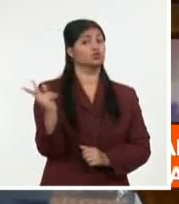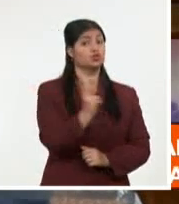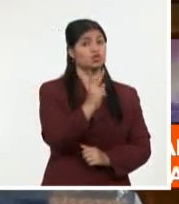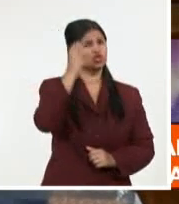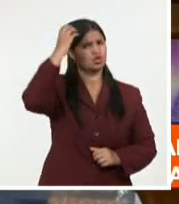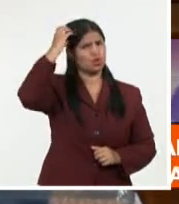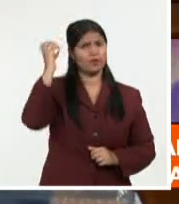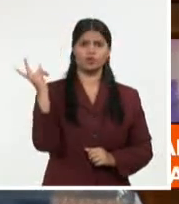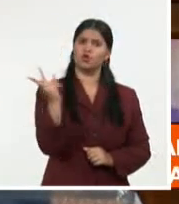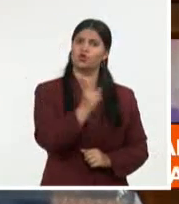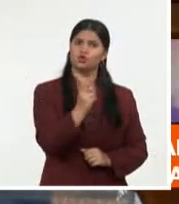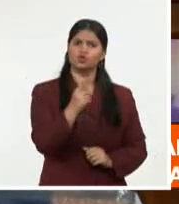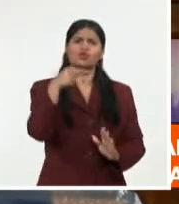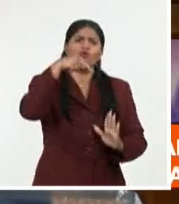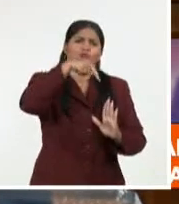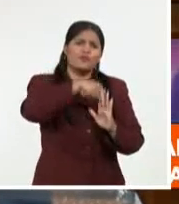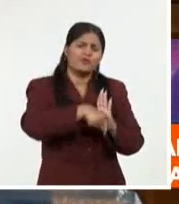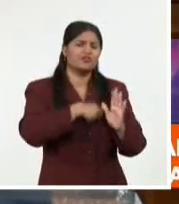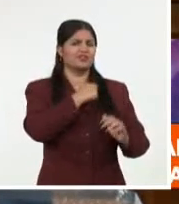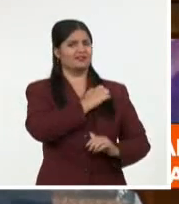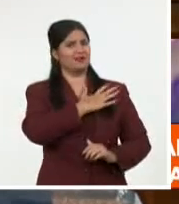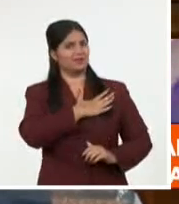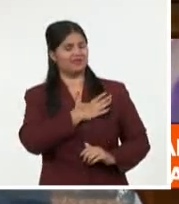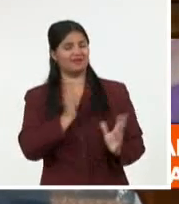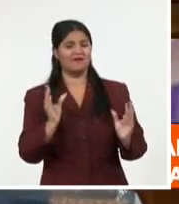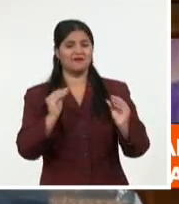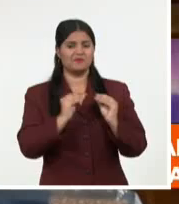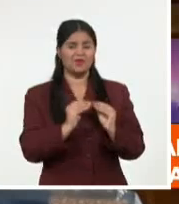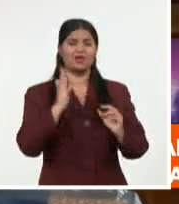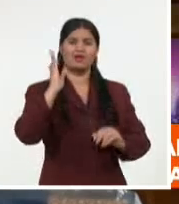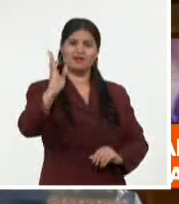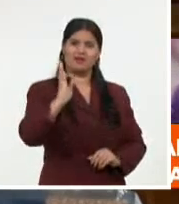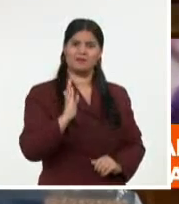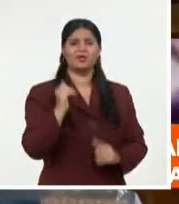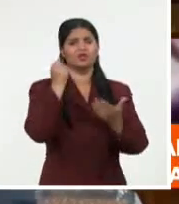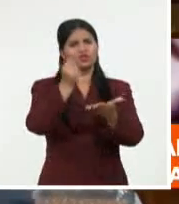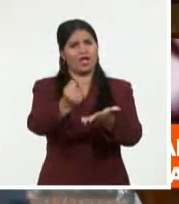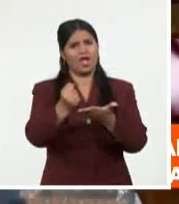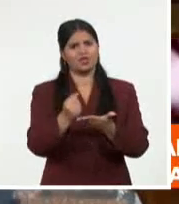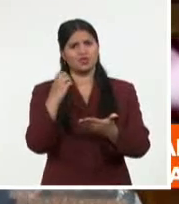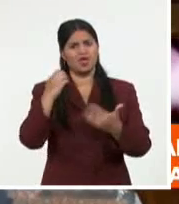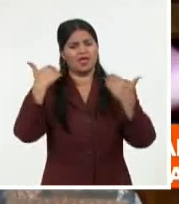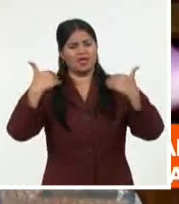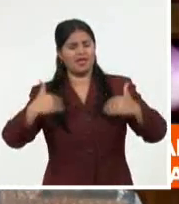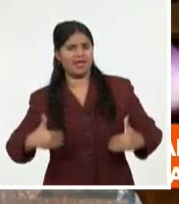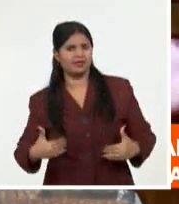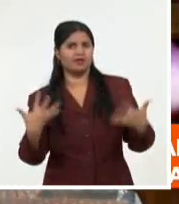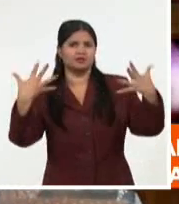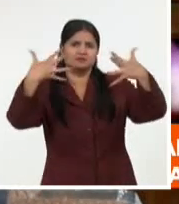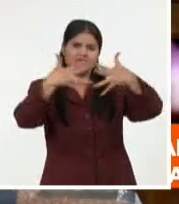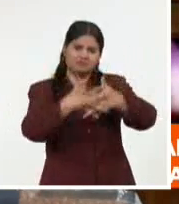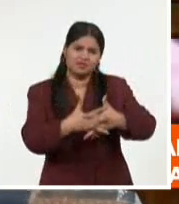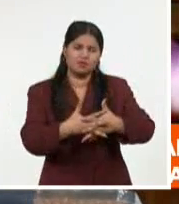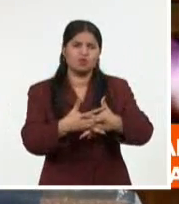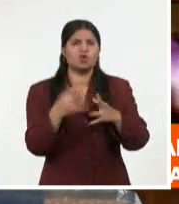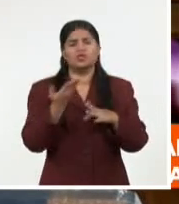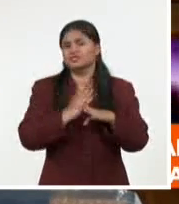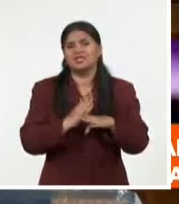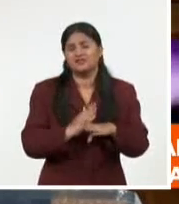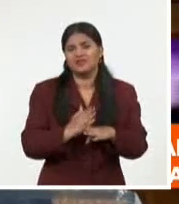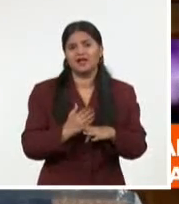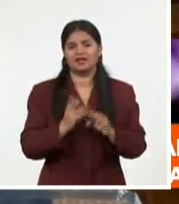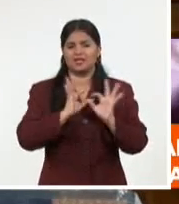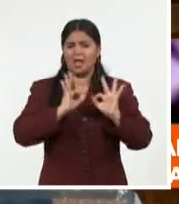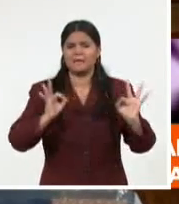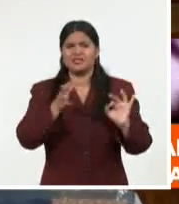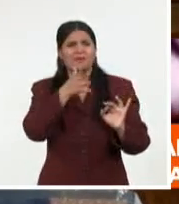amistad basada en la solidaridad y la cooperación. Son vínculos que trascienden las formalidades y